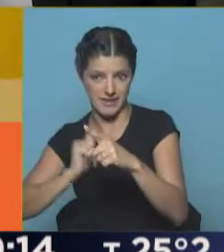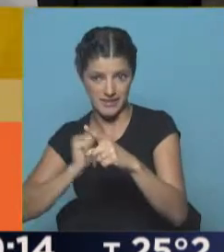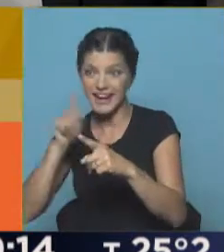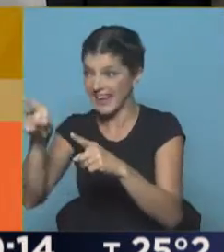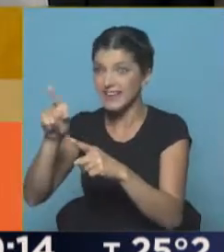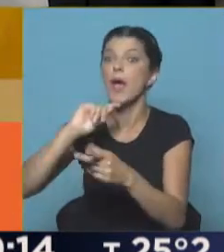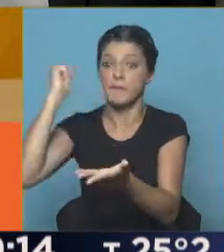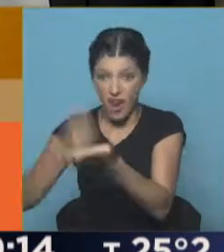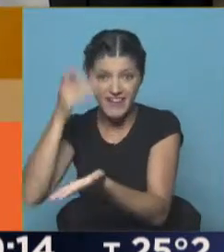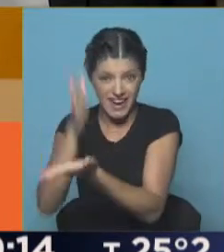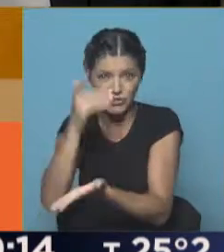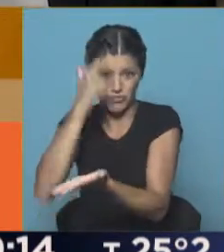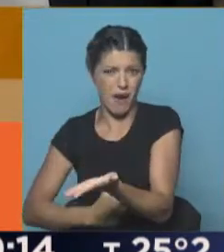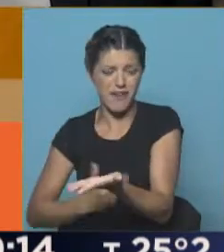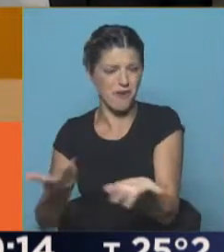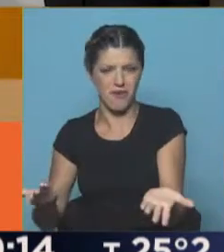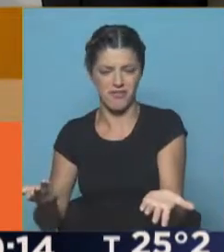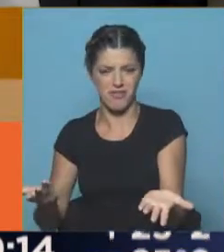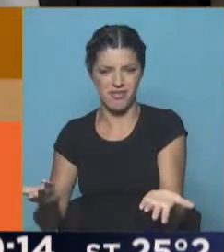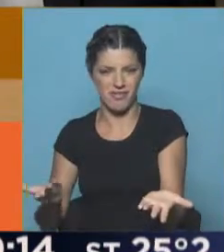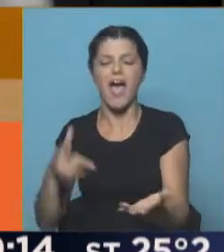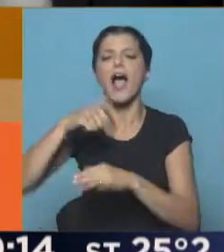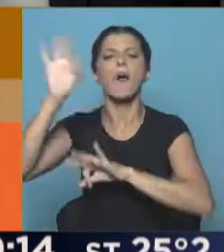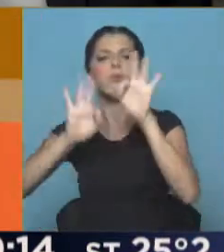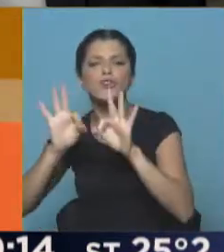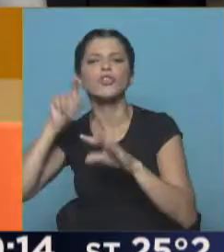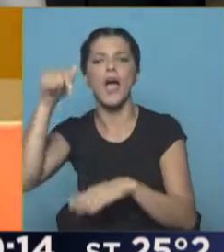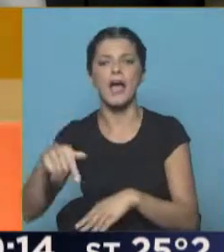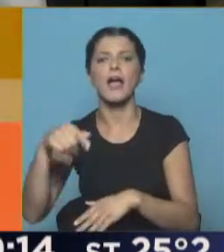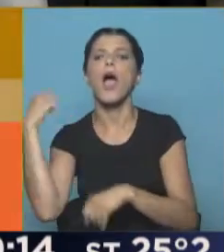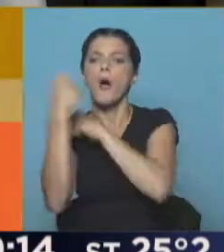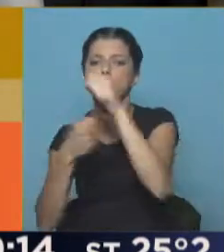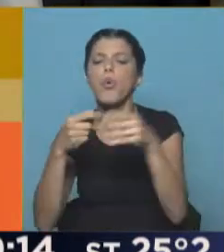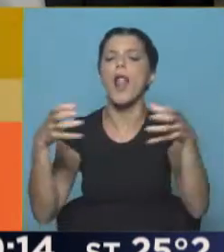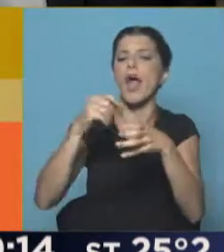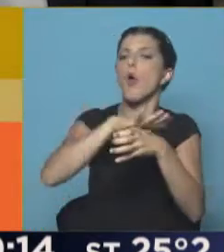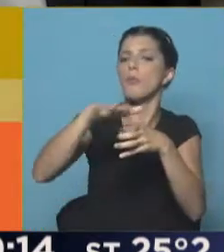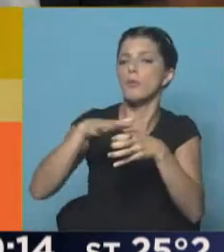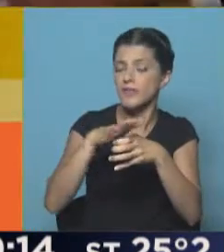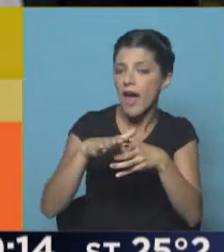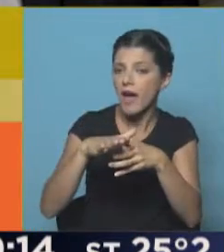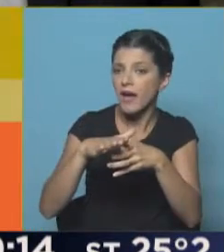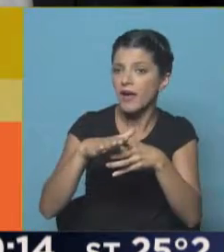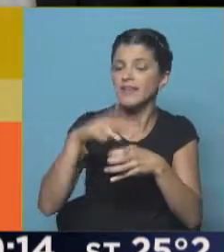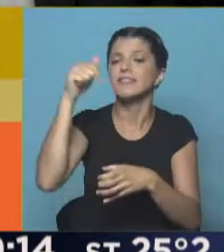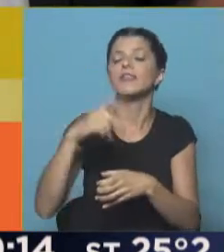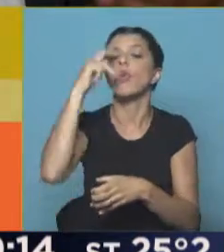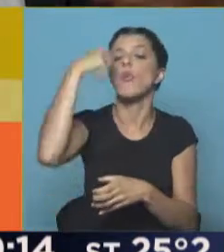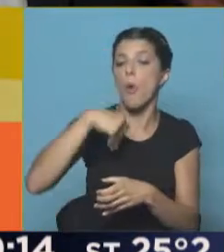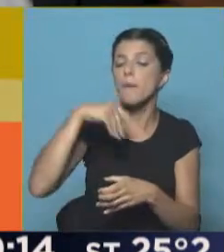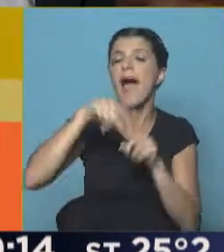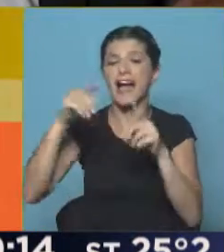los derechos humanos. Acá hubo Proyecto X, acá lo golpearon a los COM, a ver, acá hubo amnistía, acá hubo